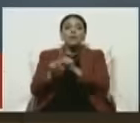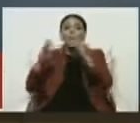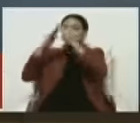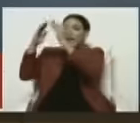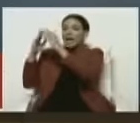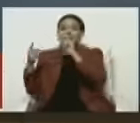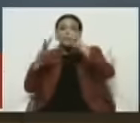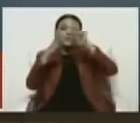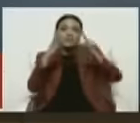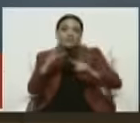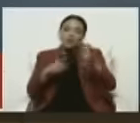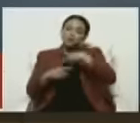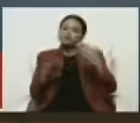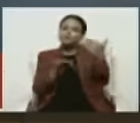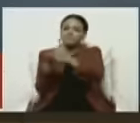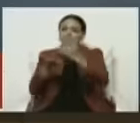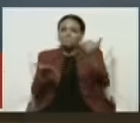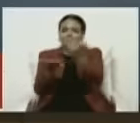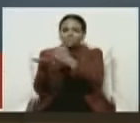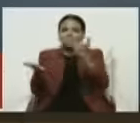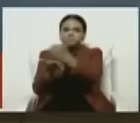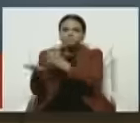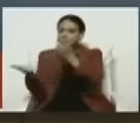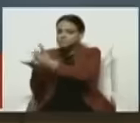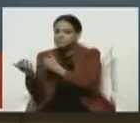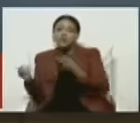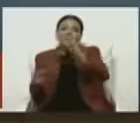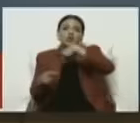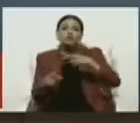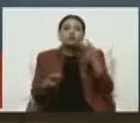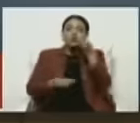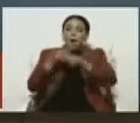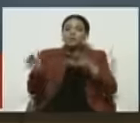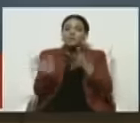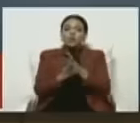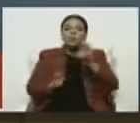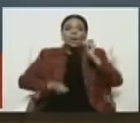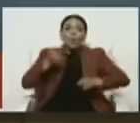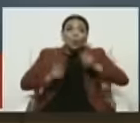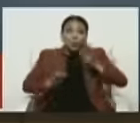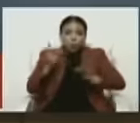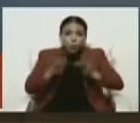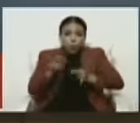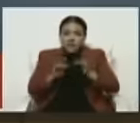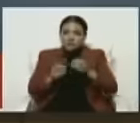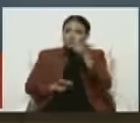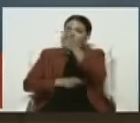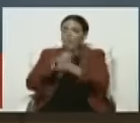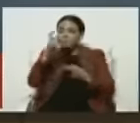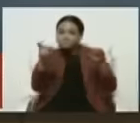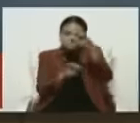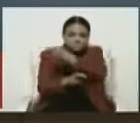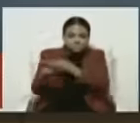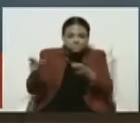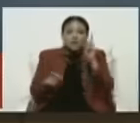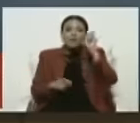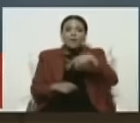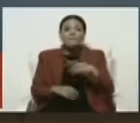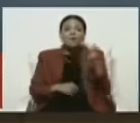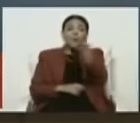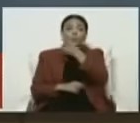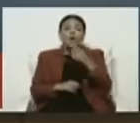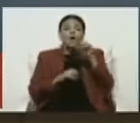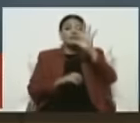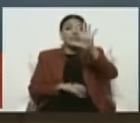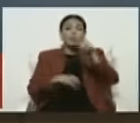cuales 14 están en etapa de juicio. Otros 4 han sido imputados en sede fiscal. Hay 56 ciudadanos